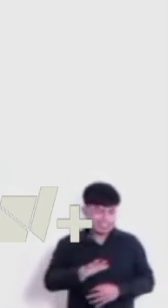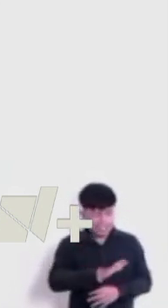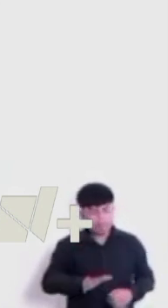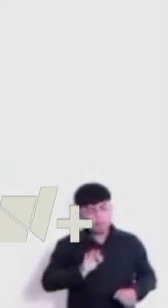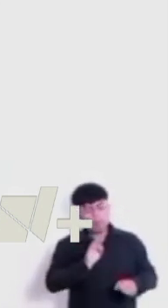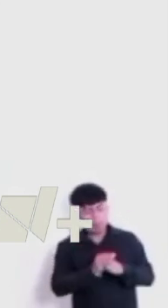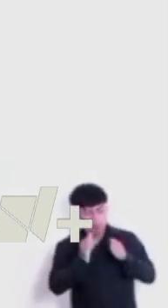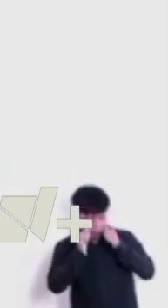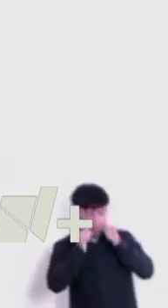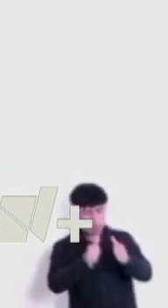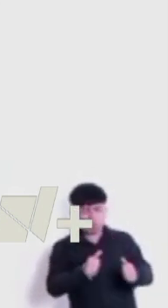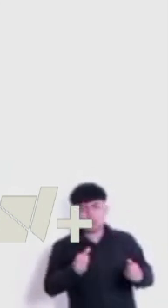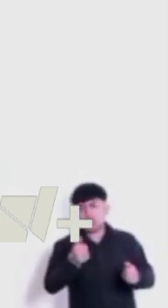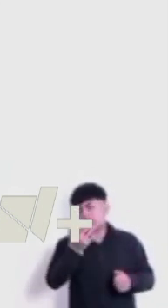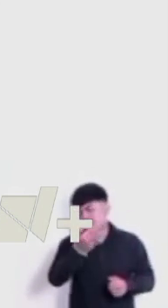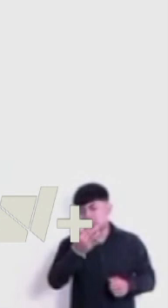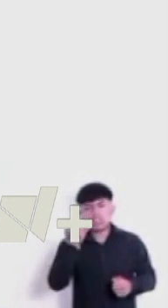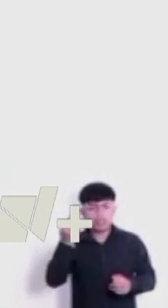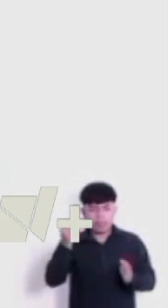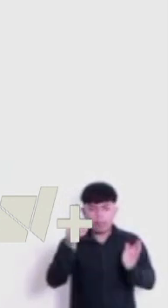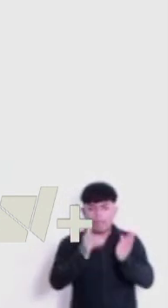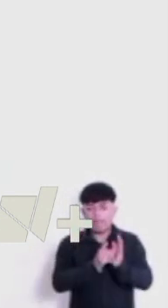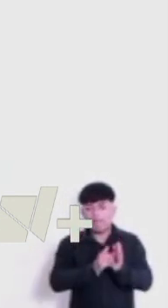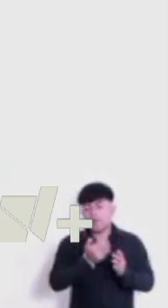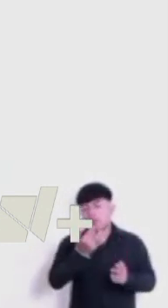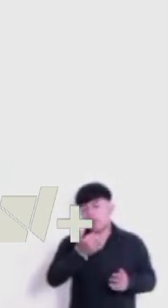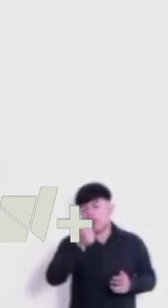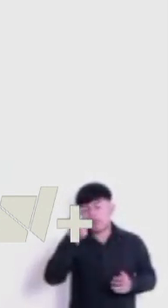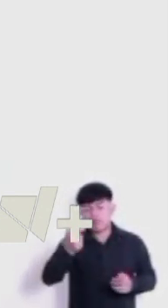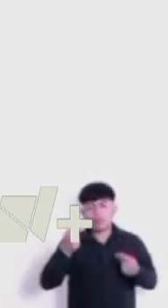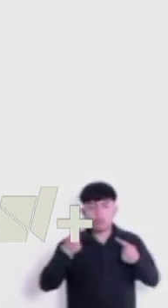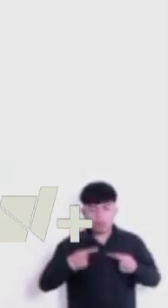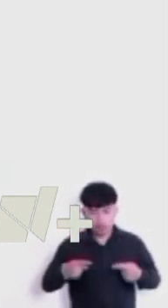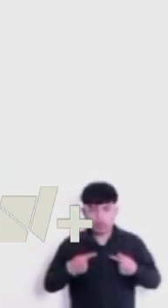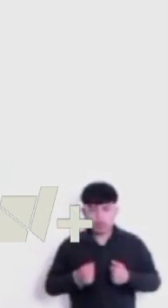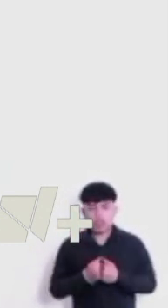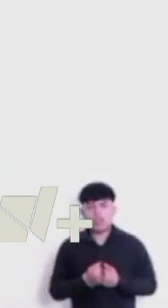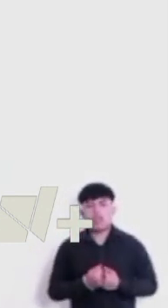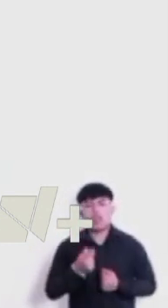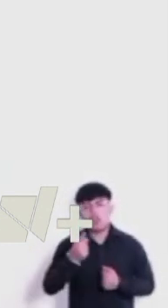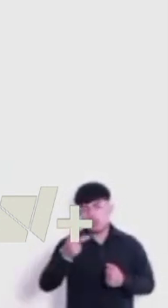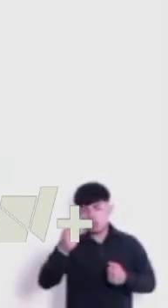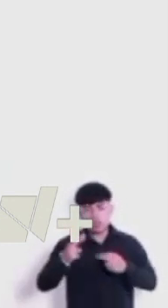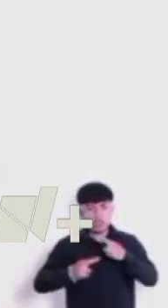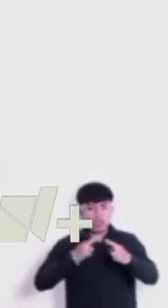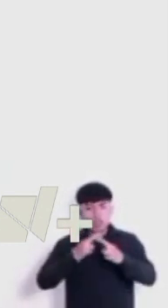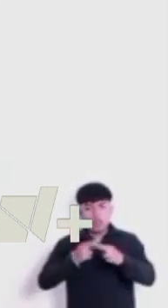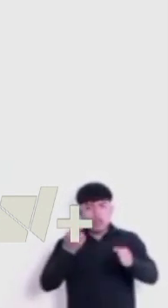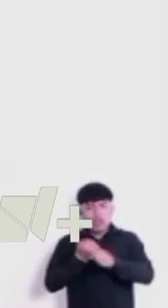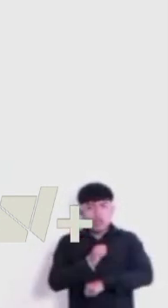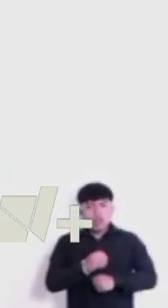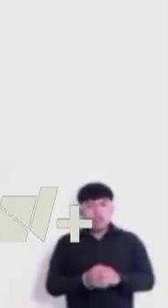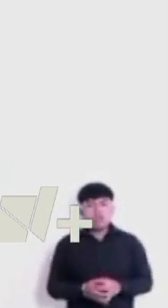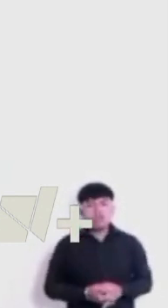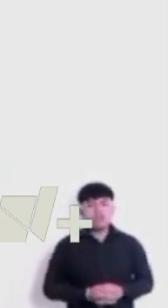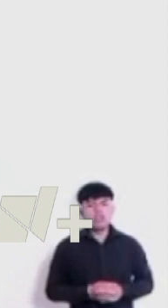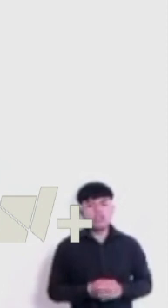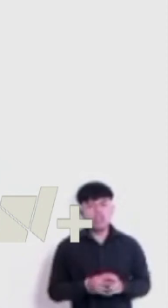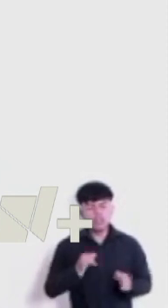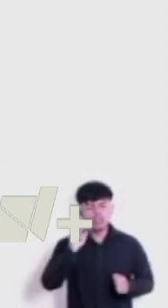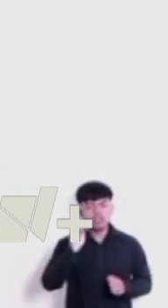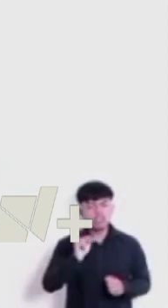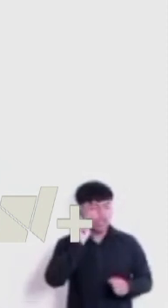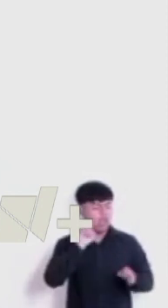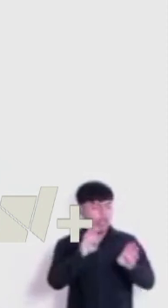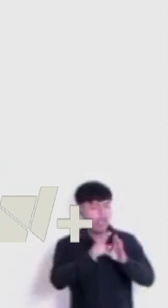estar preocupados pues no se ha promovido la mejora regulatoria para combatir el coyotaje en la dependencia ni se ha